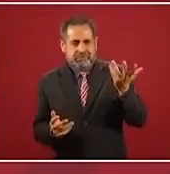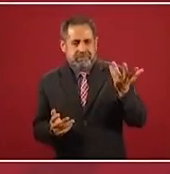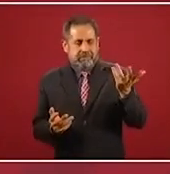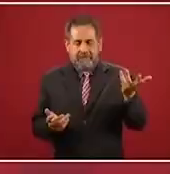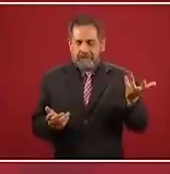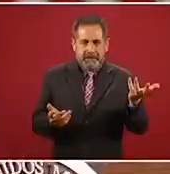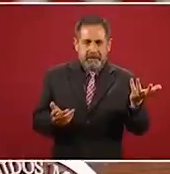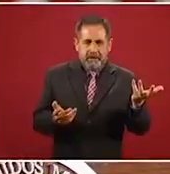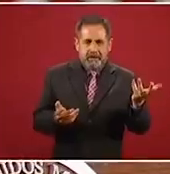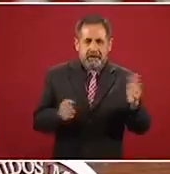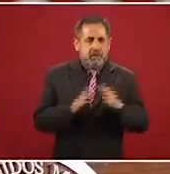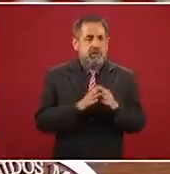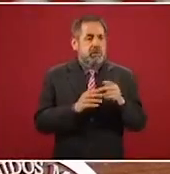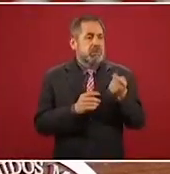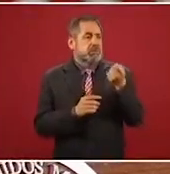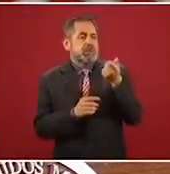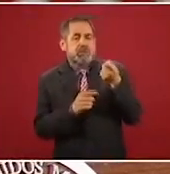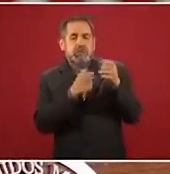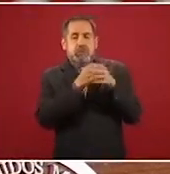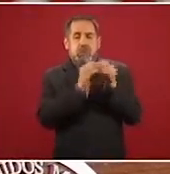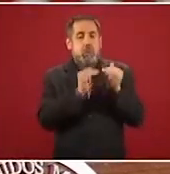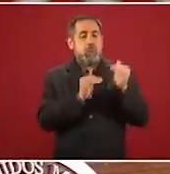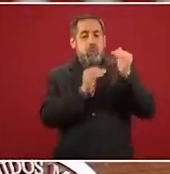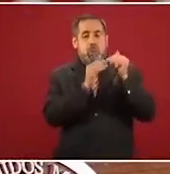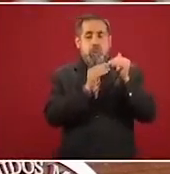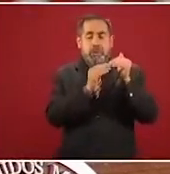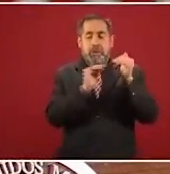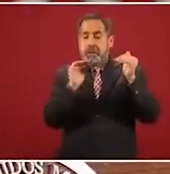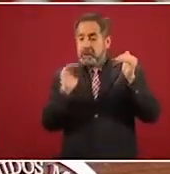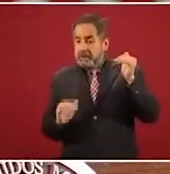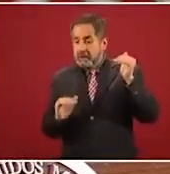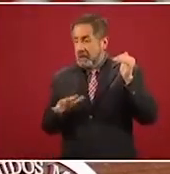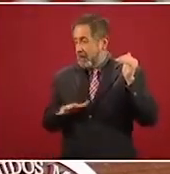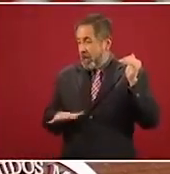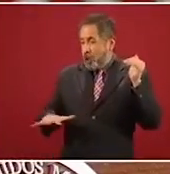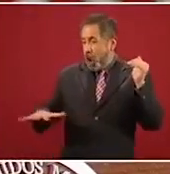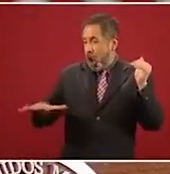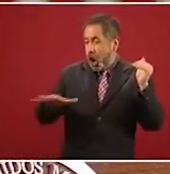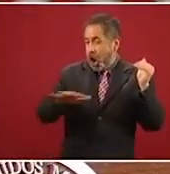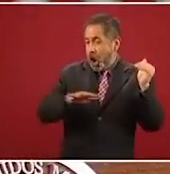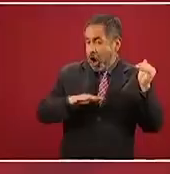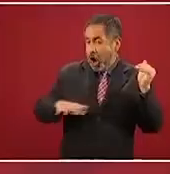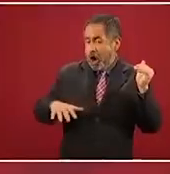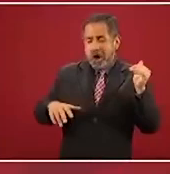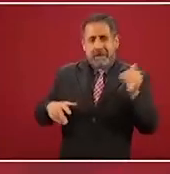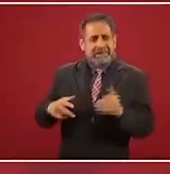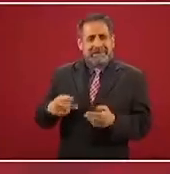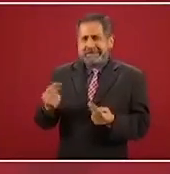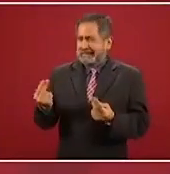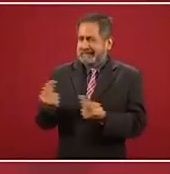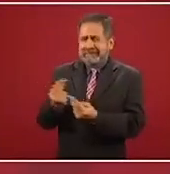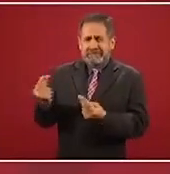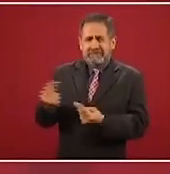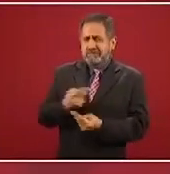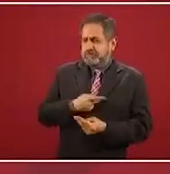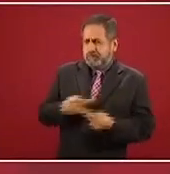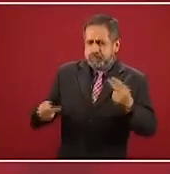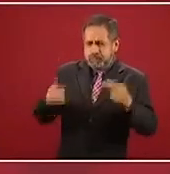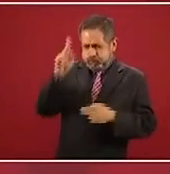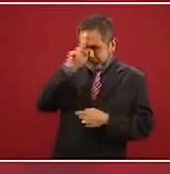en donde una minoría lo tiene todo y la mayoría carece hasta de lo más indispensable. Eso